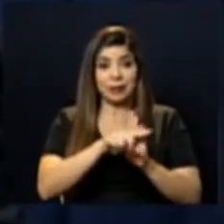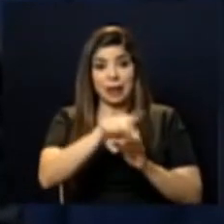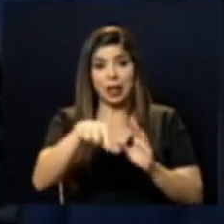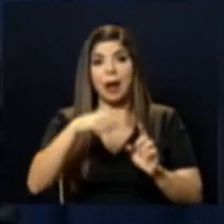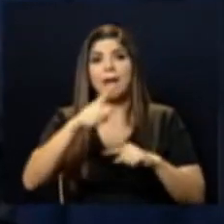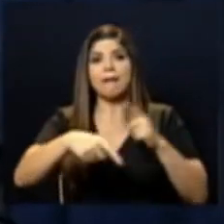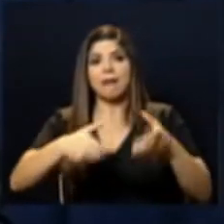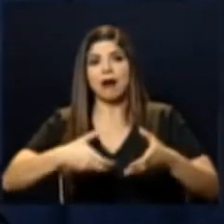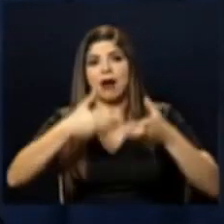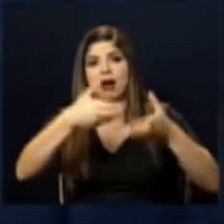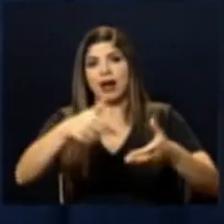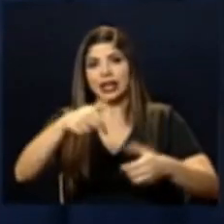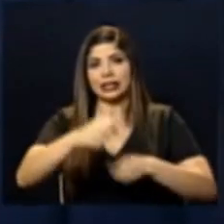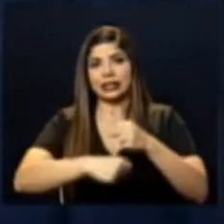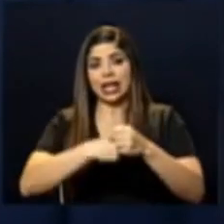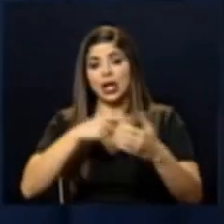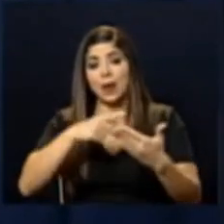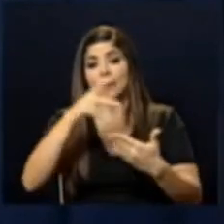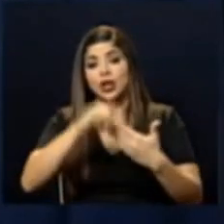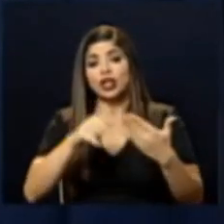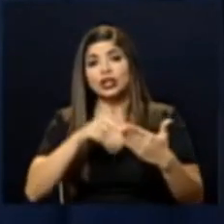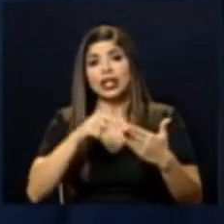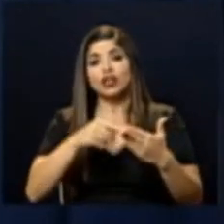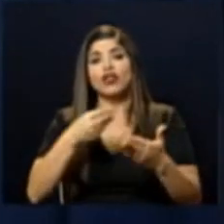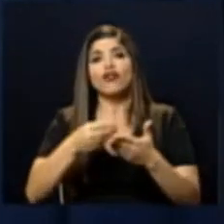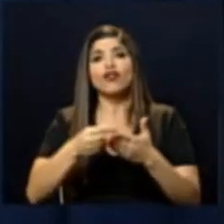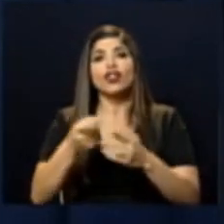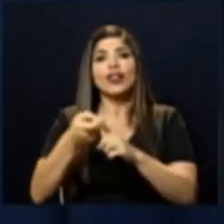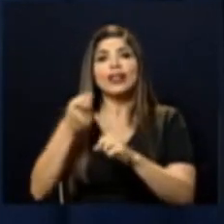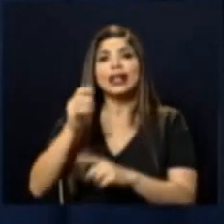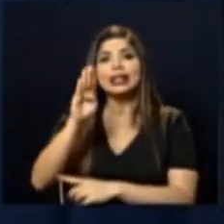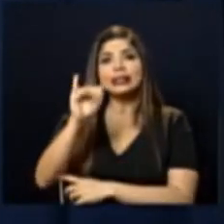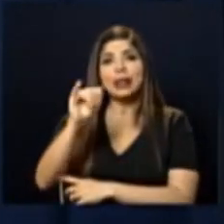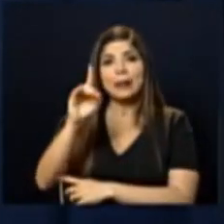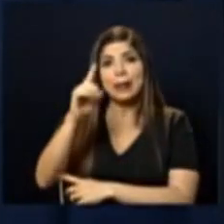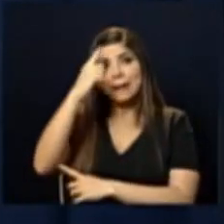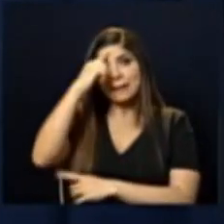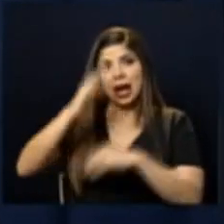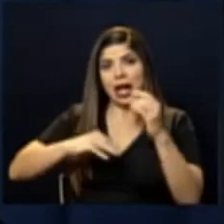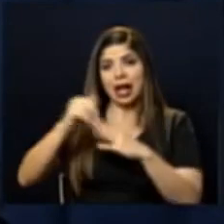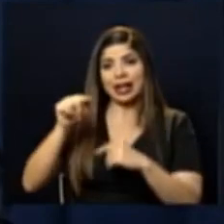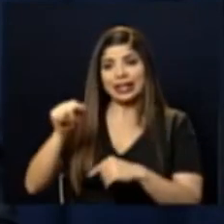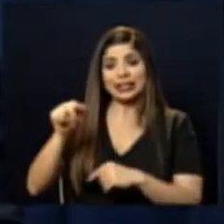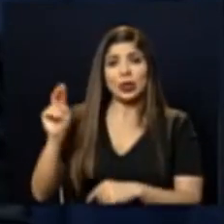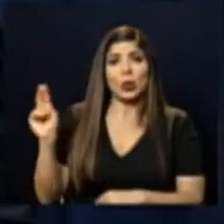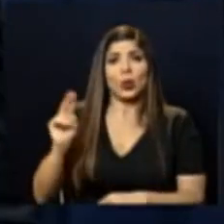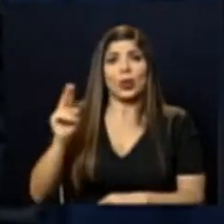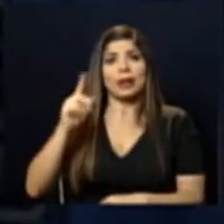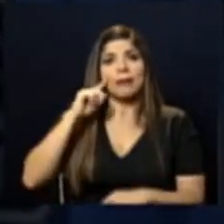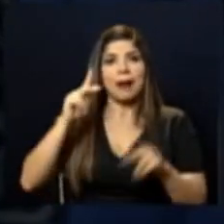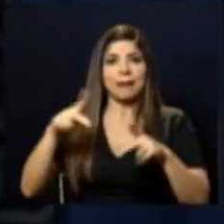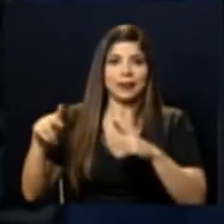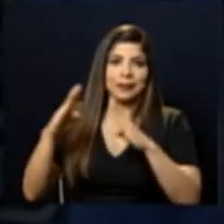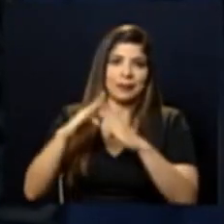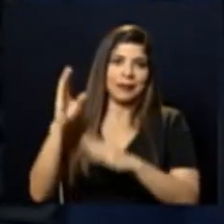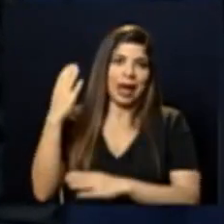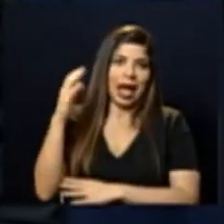año el proyecto de financiamiento del BIRD para esta obra urgente para las y los cartagineses.